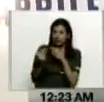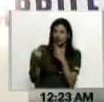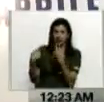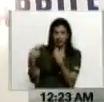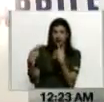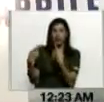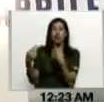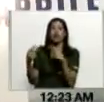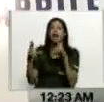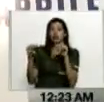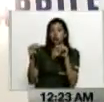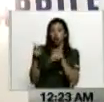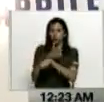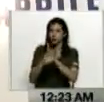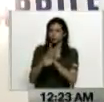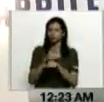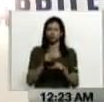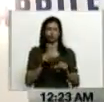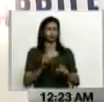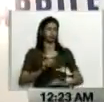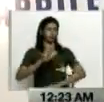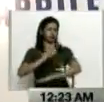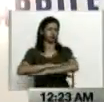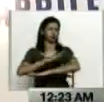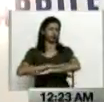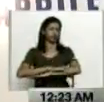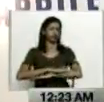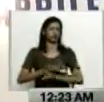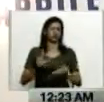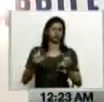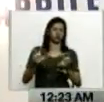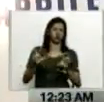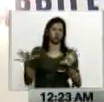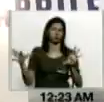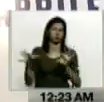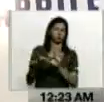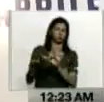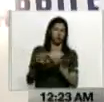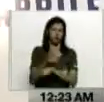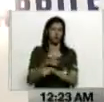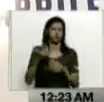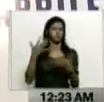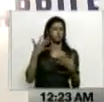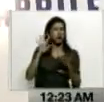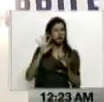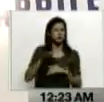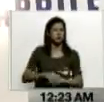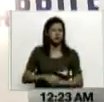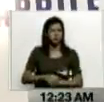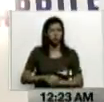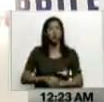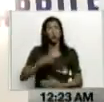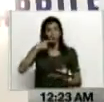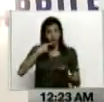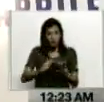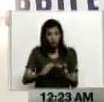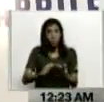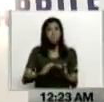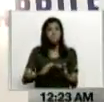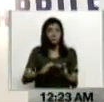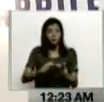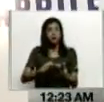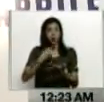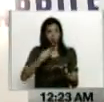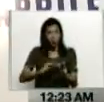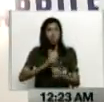tras bastidores que tienen actitudes muy extrañas con el gobierno que con nombre y apellido